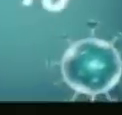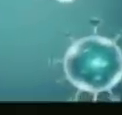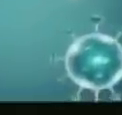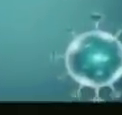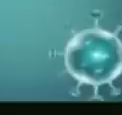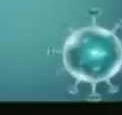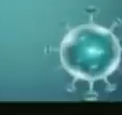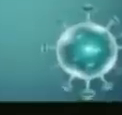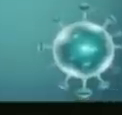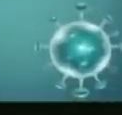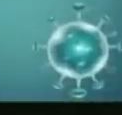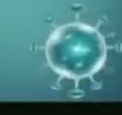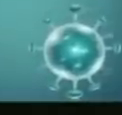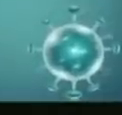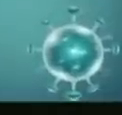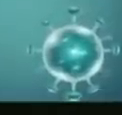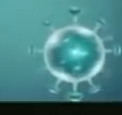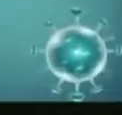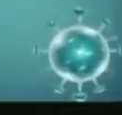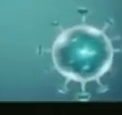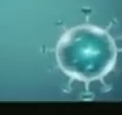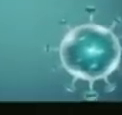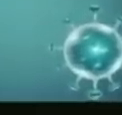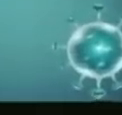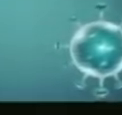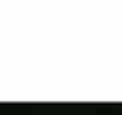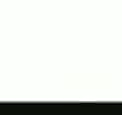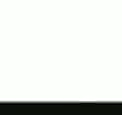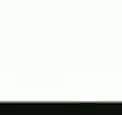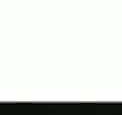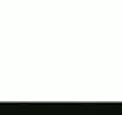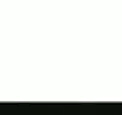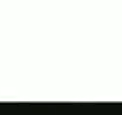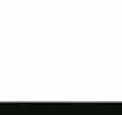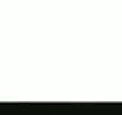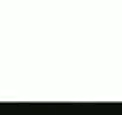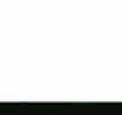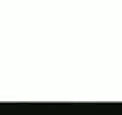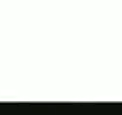en casa. Juntos ganamos la batalla al COVID-19.